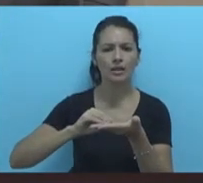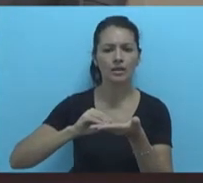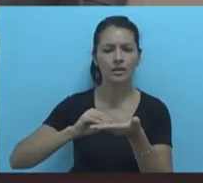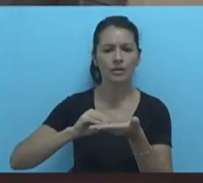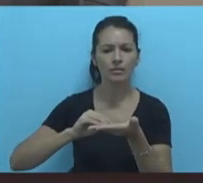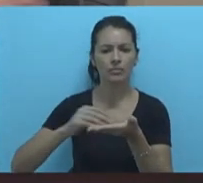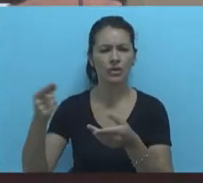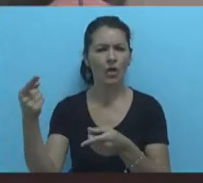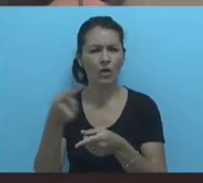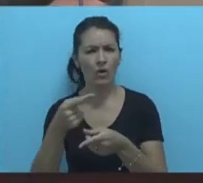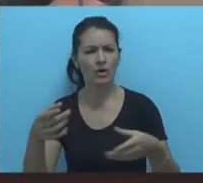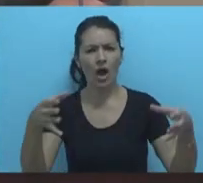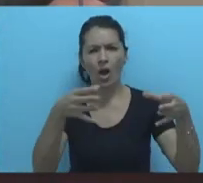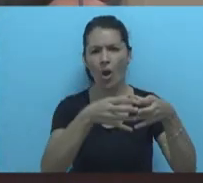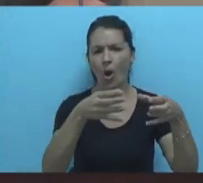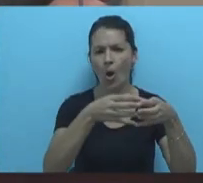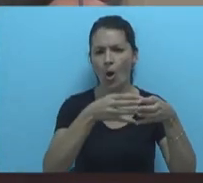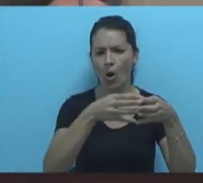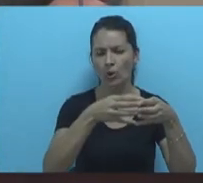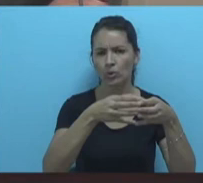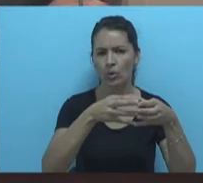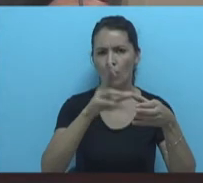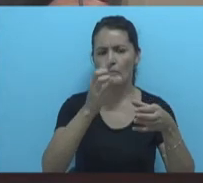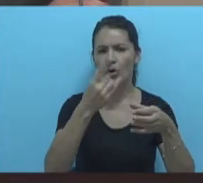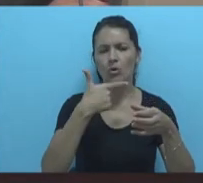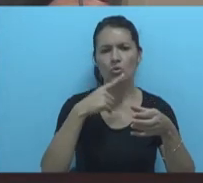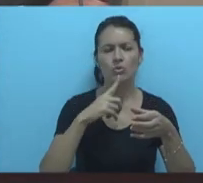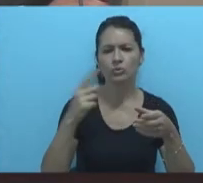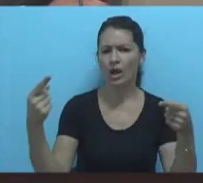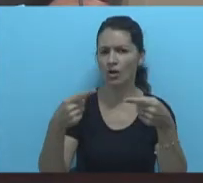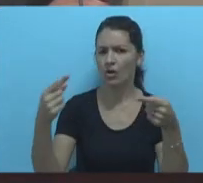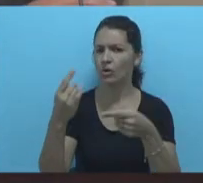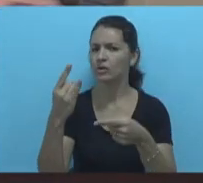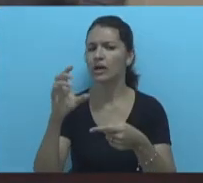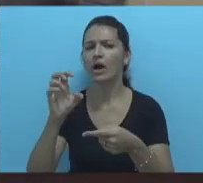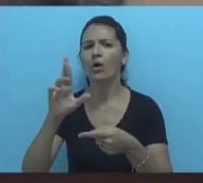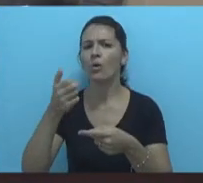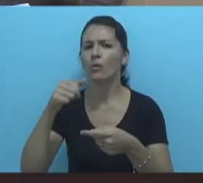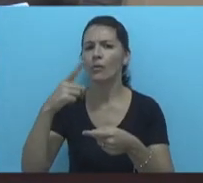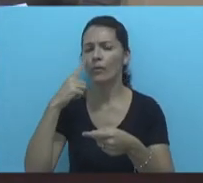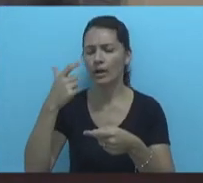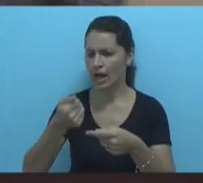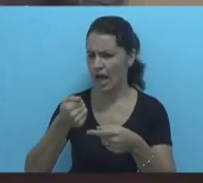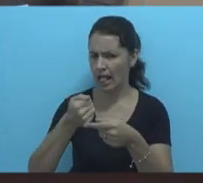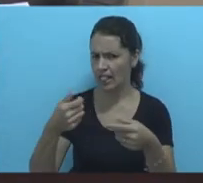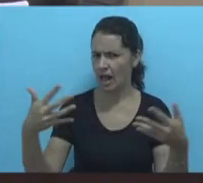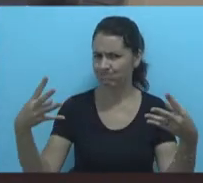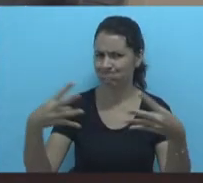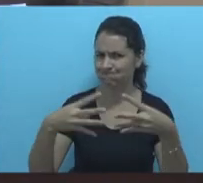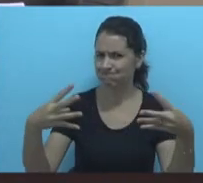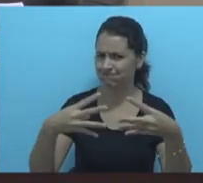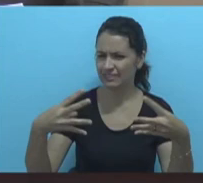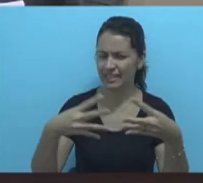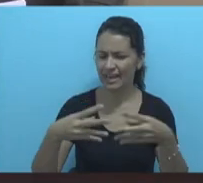de la Federación Rusa en Ucrania. Solo el diálogo y los compromisos mutuos a través de las negociaciones diplomáticas son el camino para